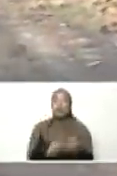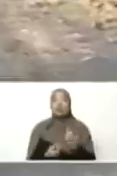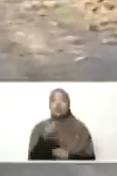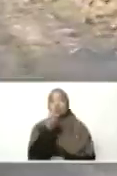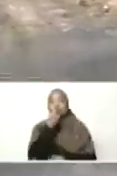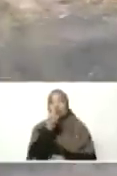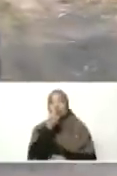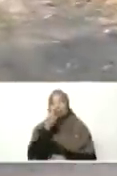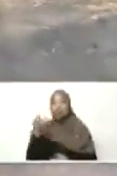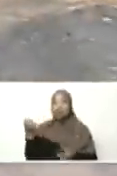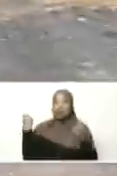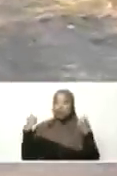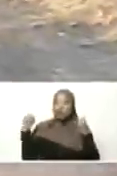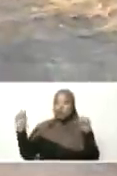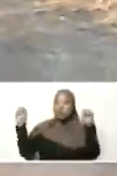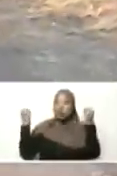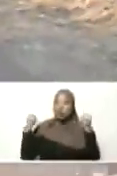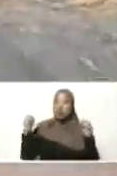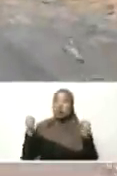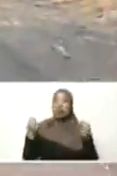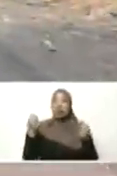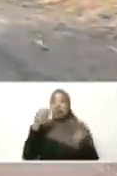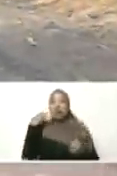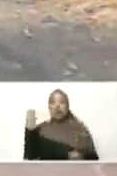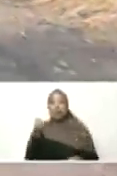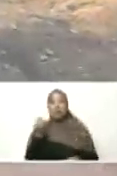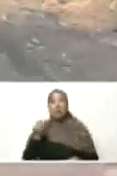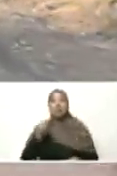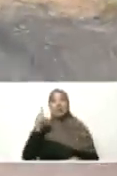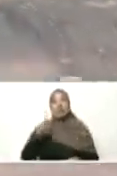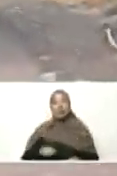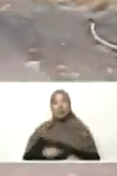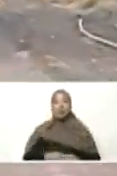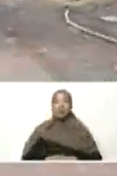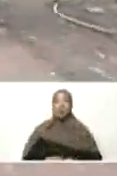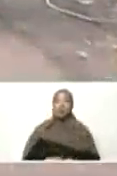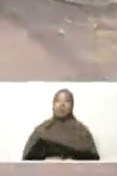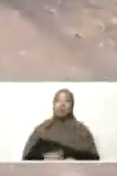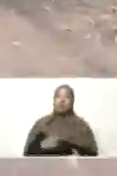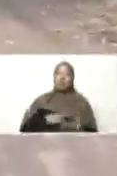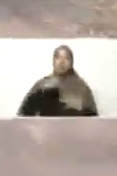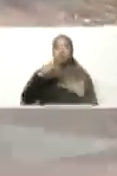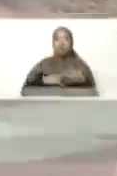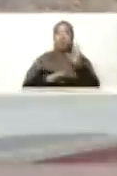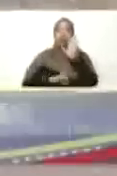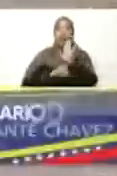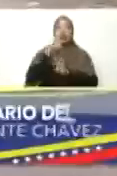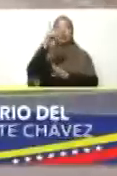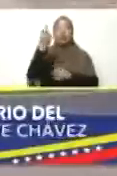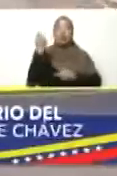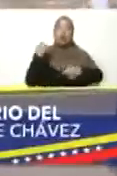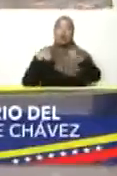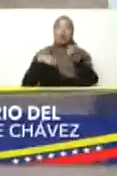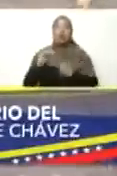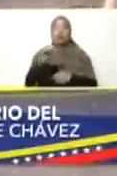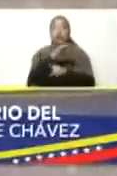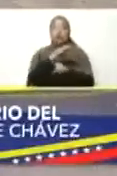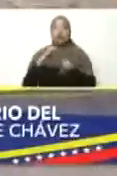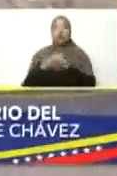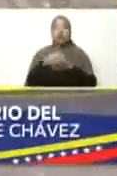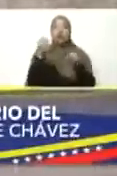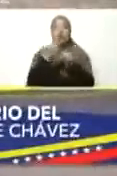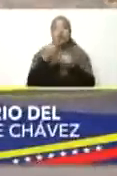Aquí hay mucho entusiasmo, presidente, bueno. Y mucha expectativa también, ¿oyó? Claro, y tenemos que ir en el plan de crecimiento económico. Y aquí hay una cultura de trabajo,